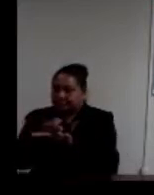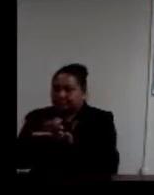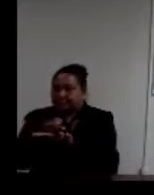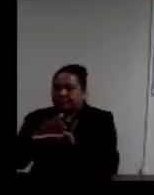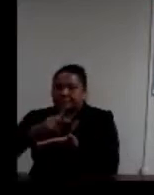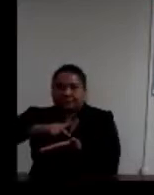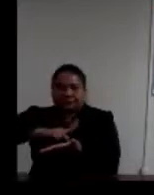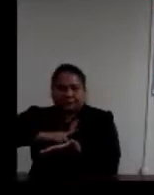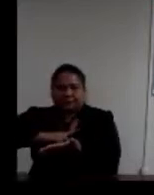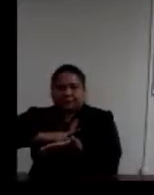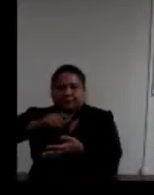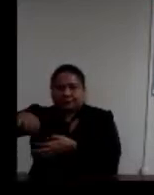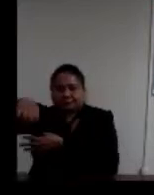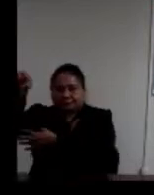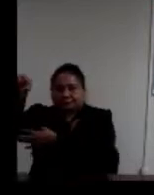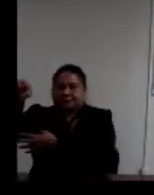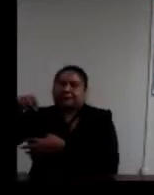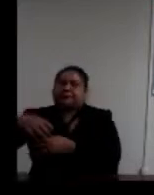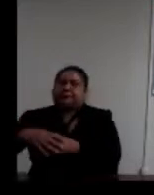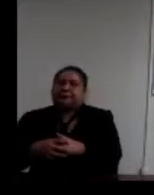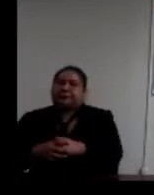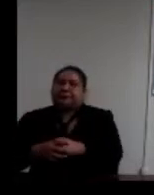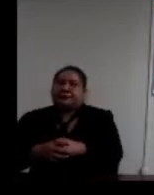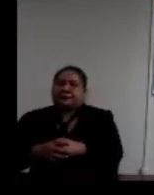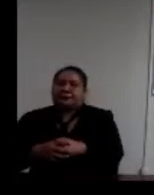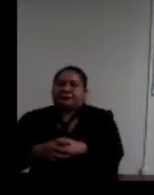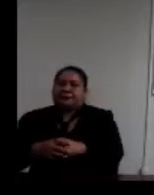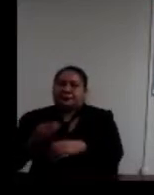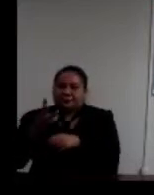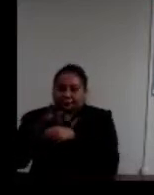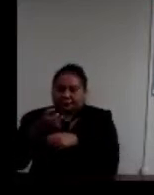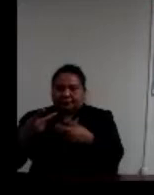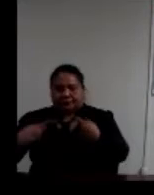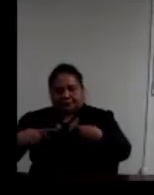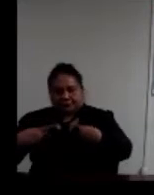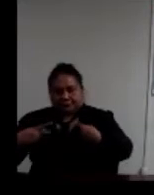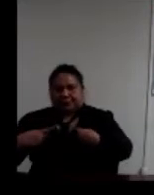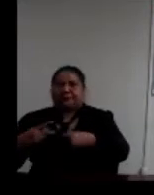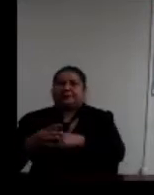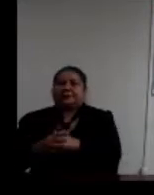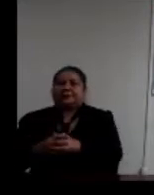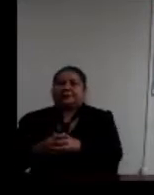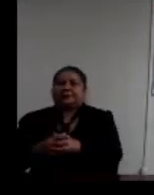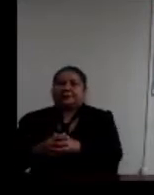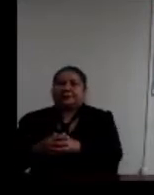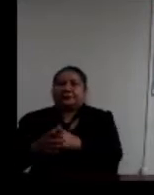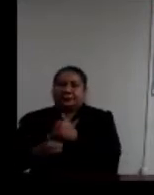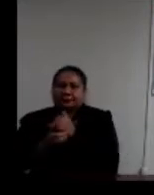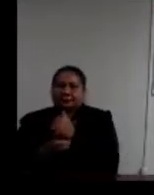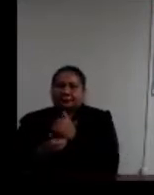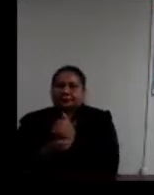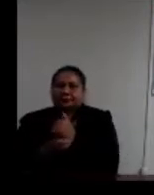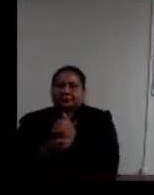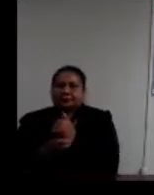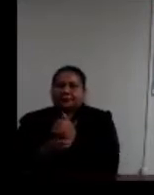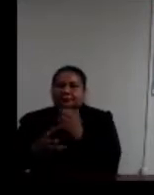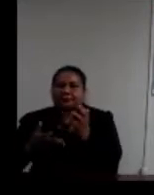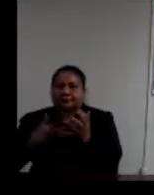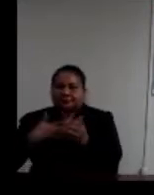para su edad, como la parte de involucrar a segundas o terceras personas en una situación para generar un